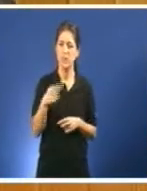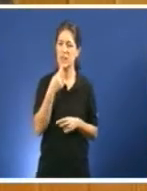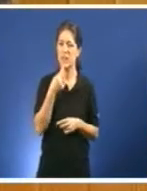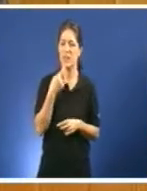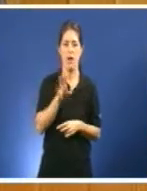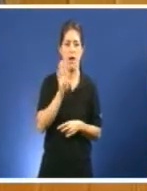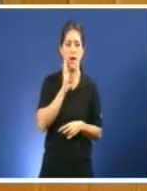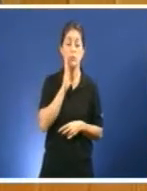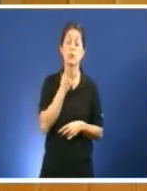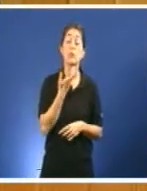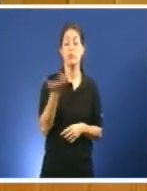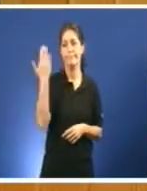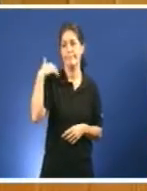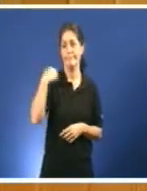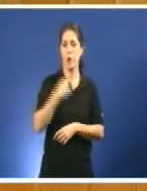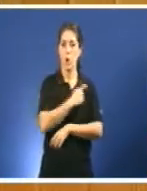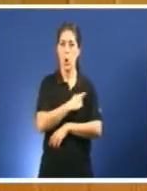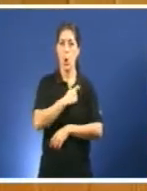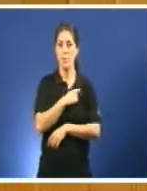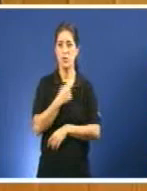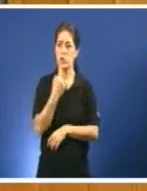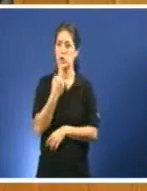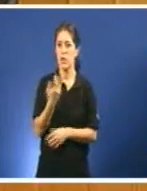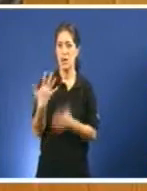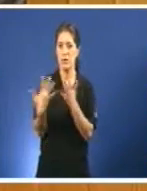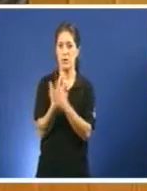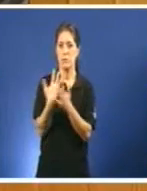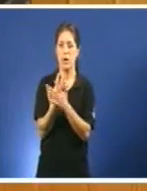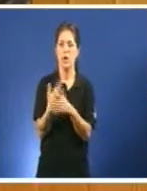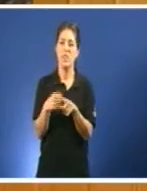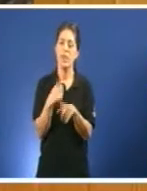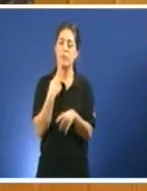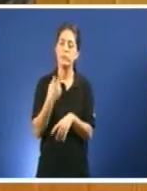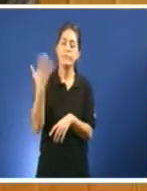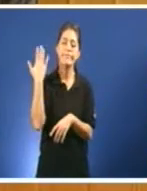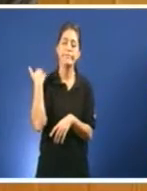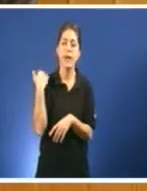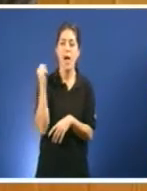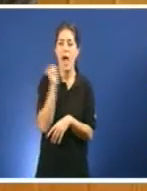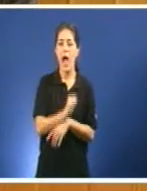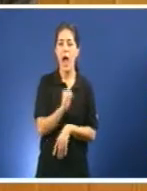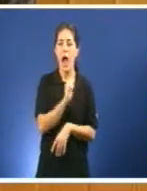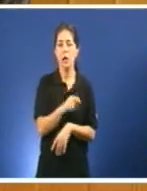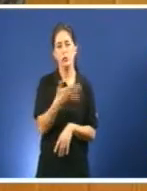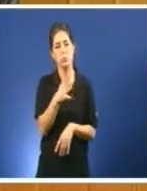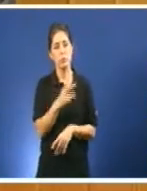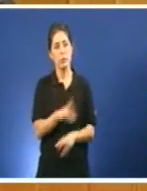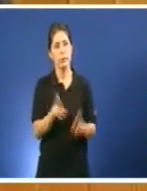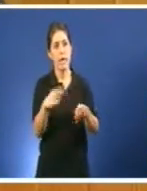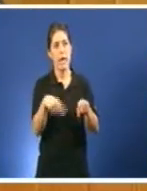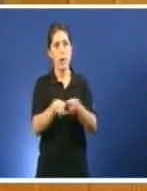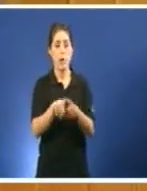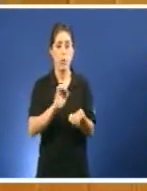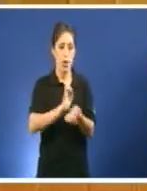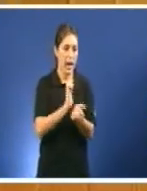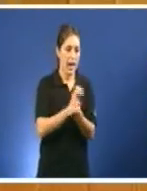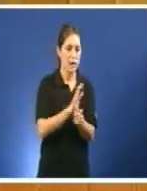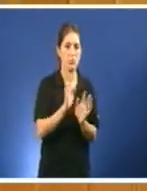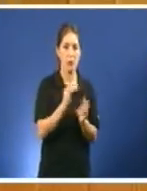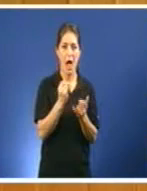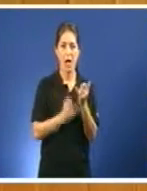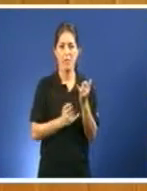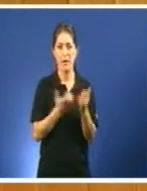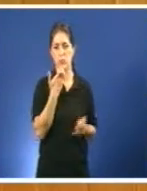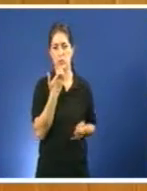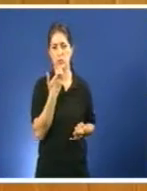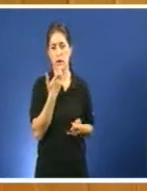en comisión o porqué. En anos pasados esperábase e xerábase crédito con cargos e ingresos procedentes